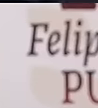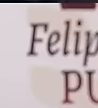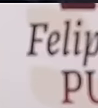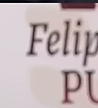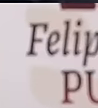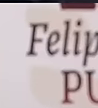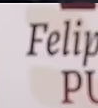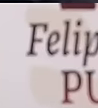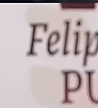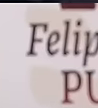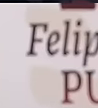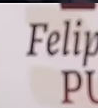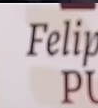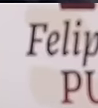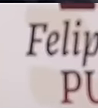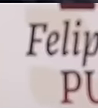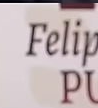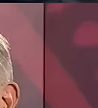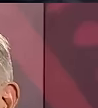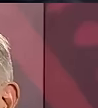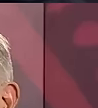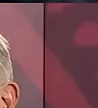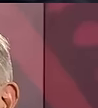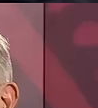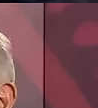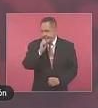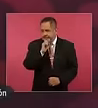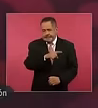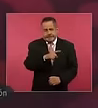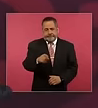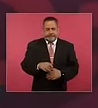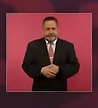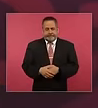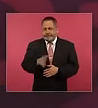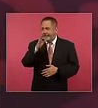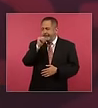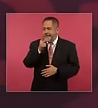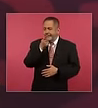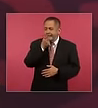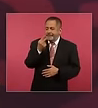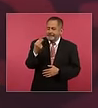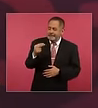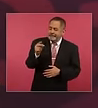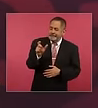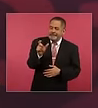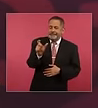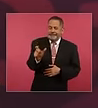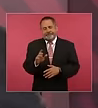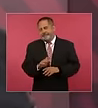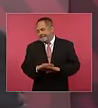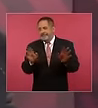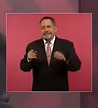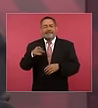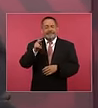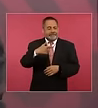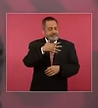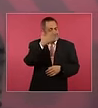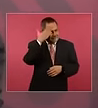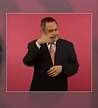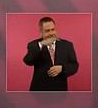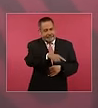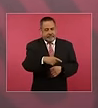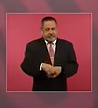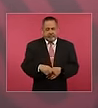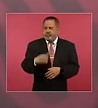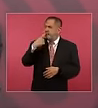denuncia después de que el tres Maya Se descarriló no puedo mencionar este una señora que